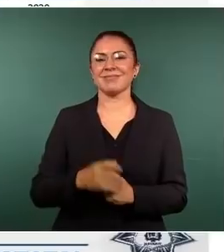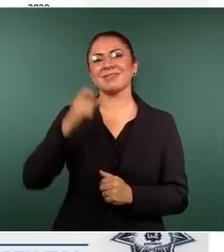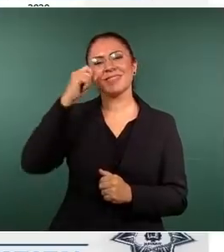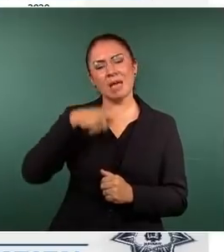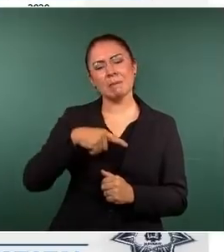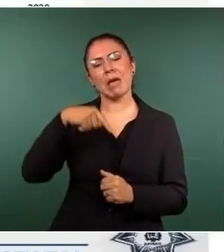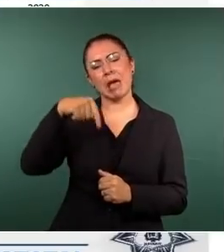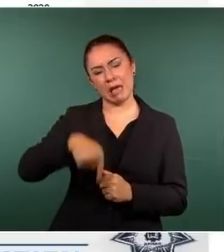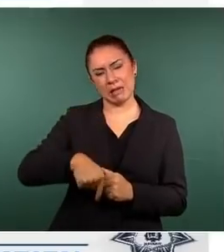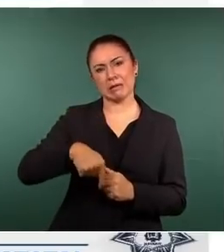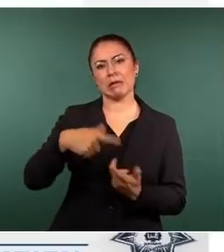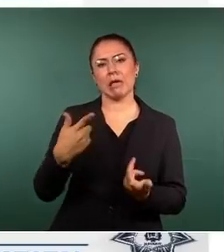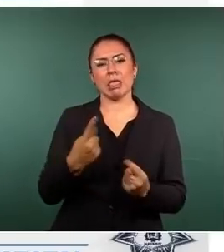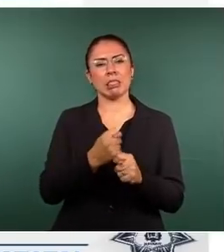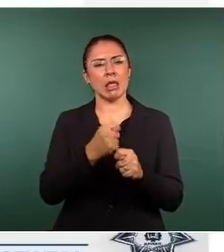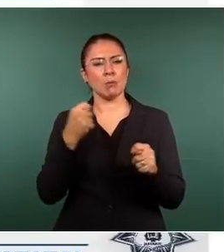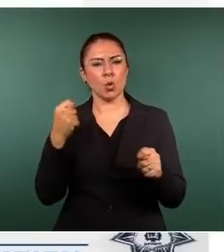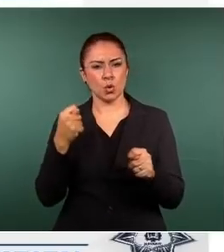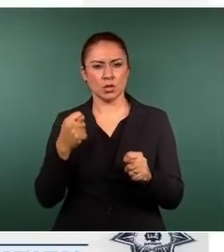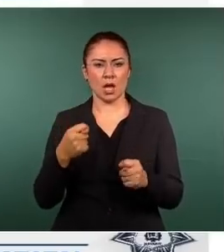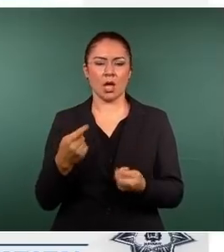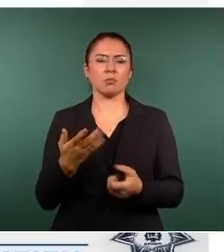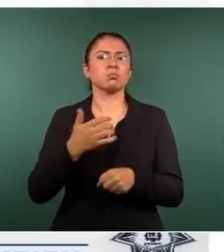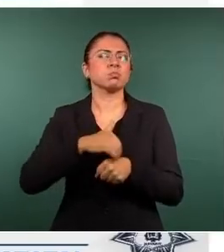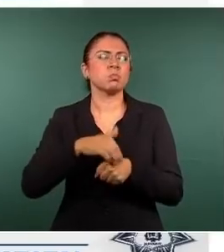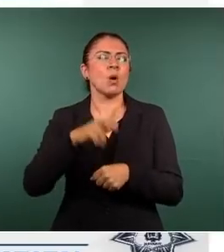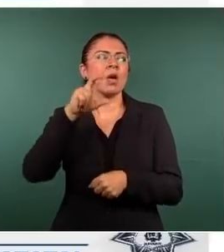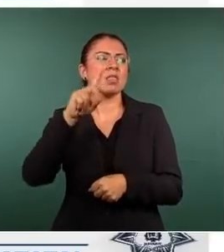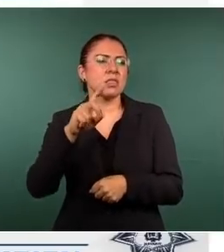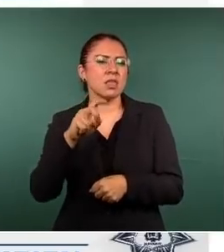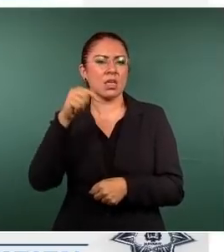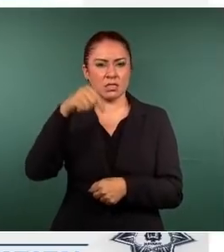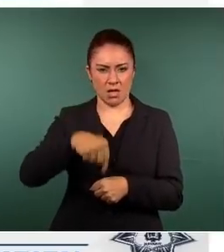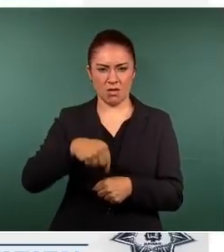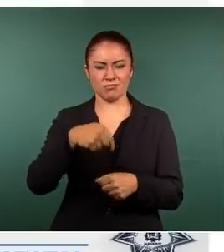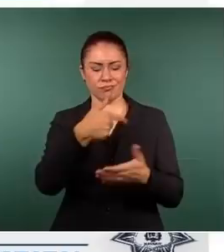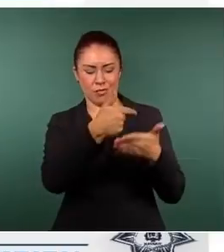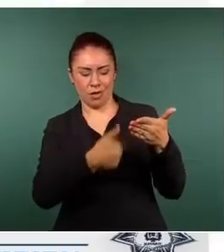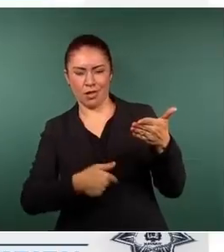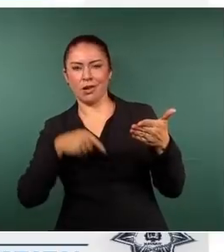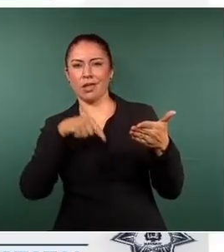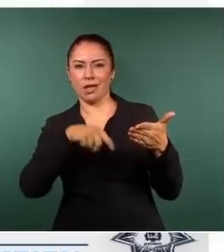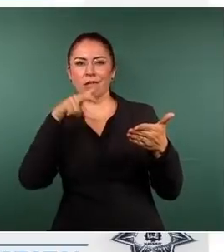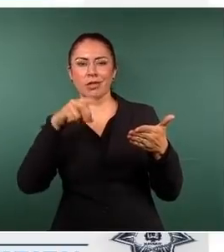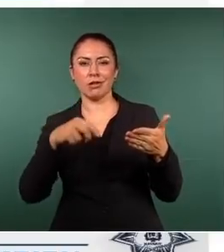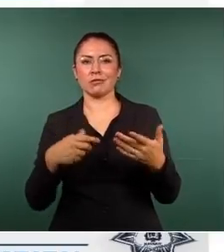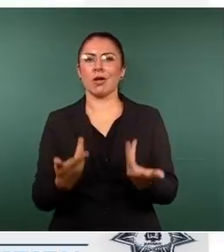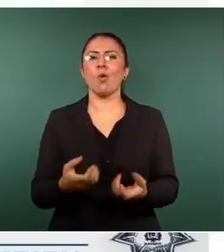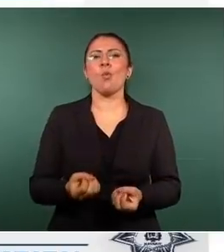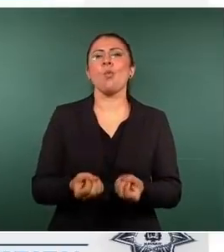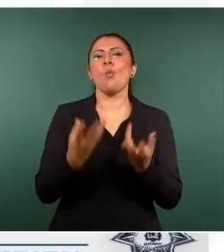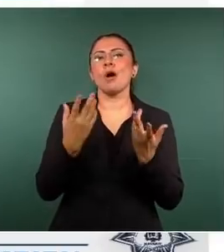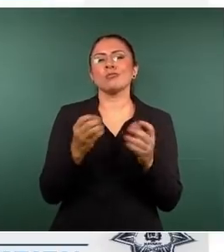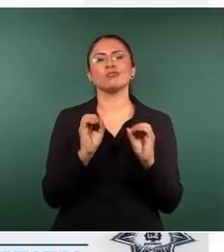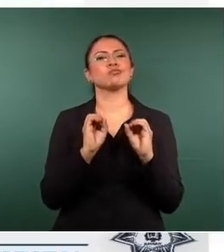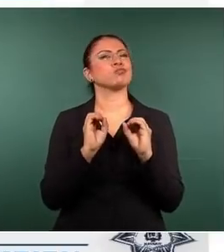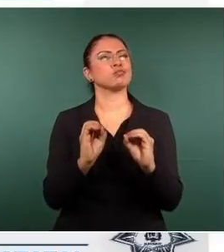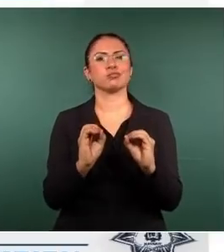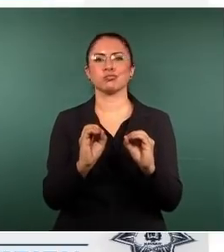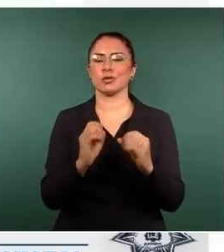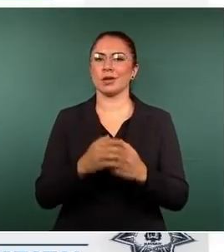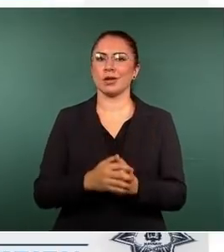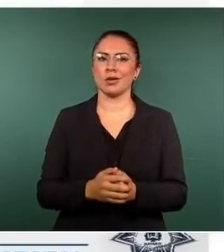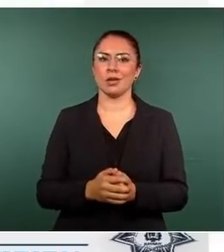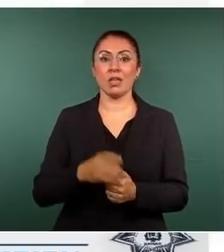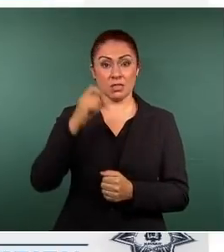nayarit se posiciona en el lugar 30 del ranking con una incidencia de 0 casos en el apartado de